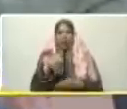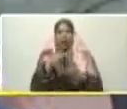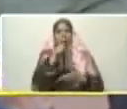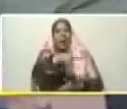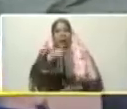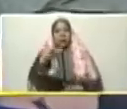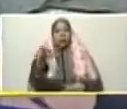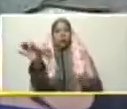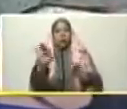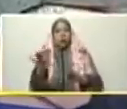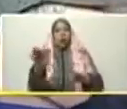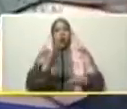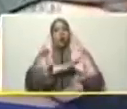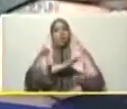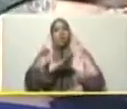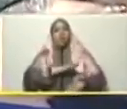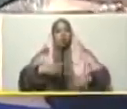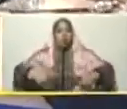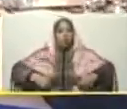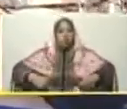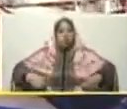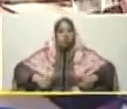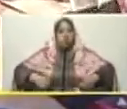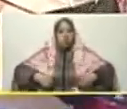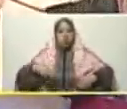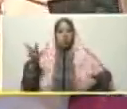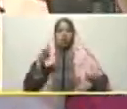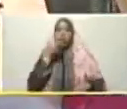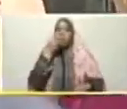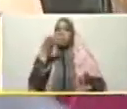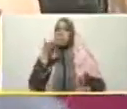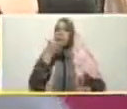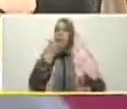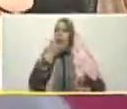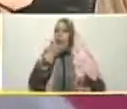con nuestros propios esfuerzos es lo más hermoso